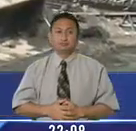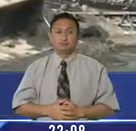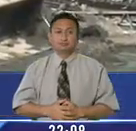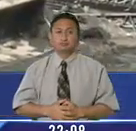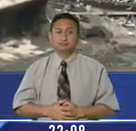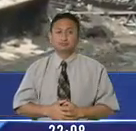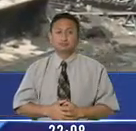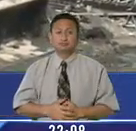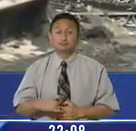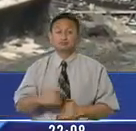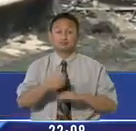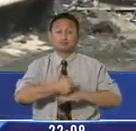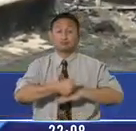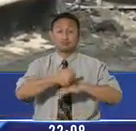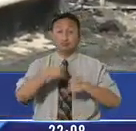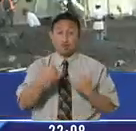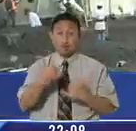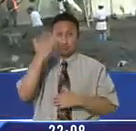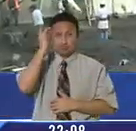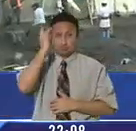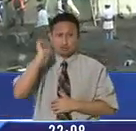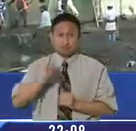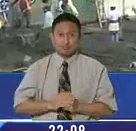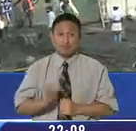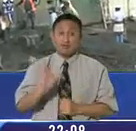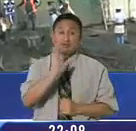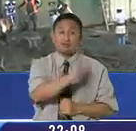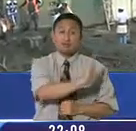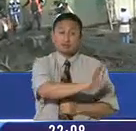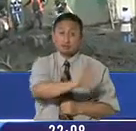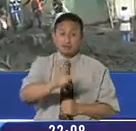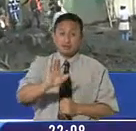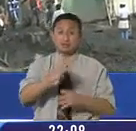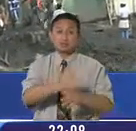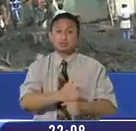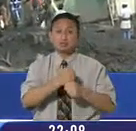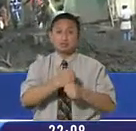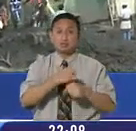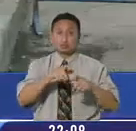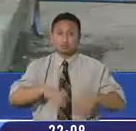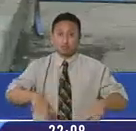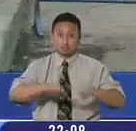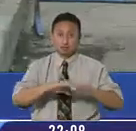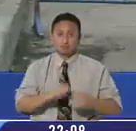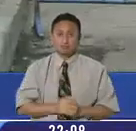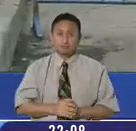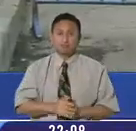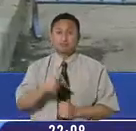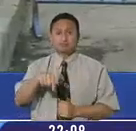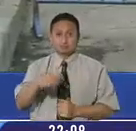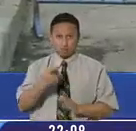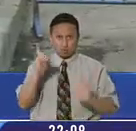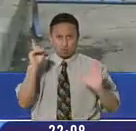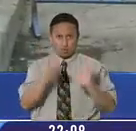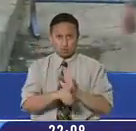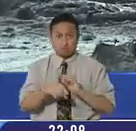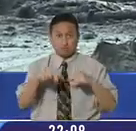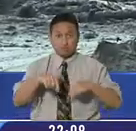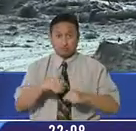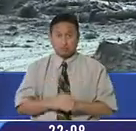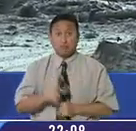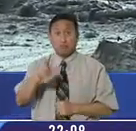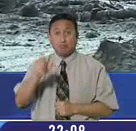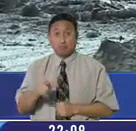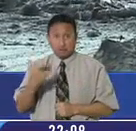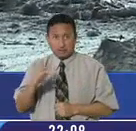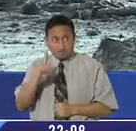La preocupación de las autoridades ahora es velar por la seguridad de los habitantes de los sectores afectados, quienes han denunciado que la delincuencia ha